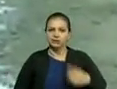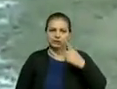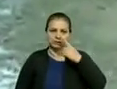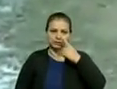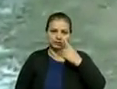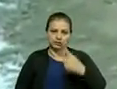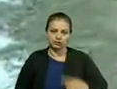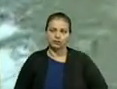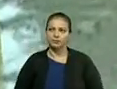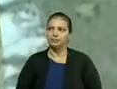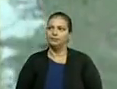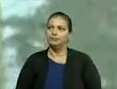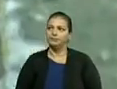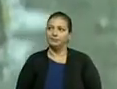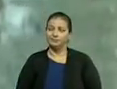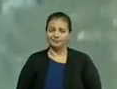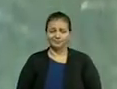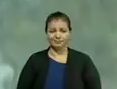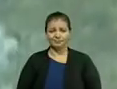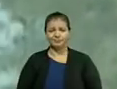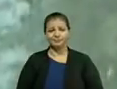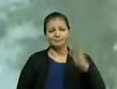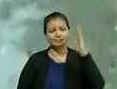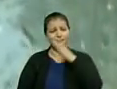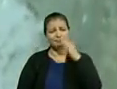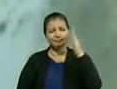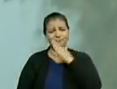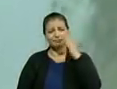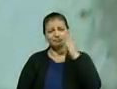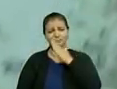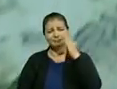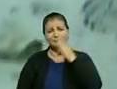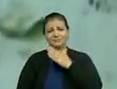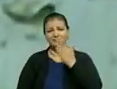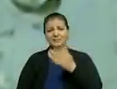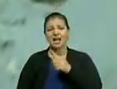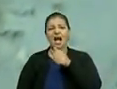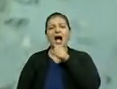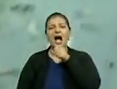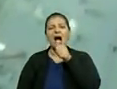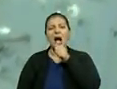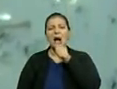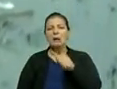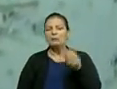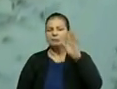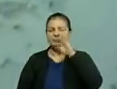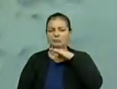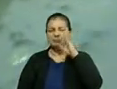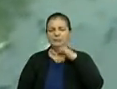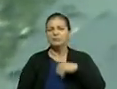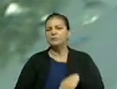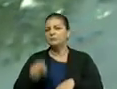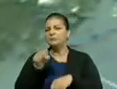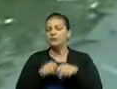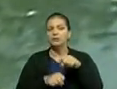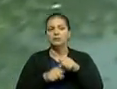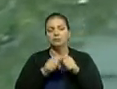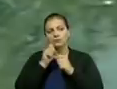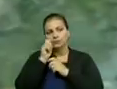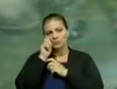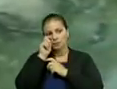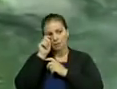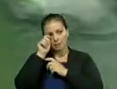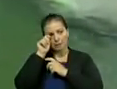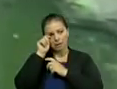porque las otras puntas están por allá. Estamos exactamente en la cooperativa Las Malvinas, en la cooperativa